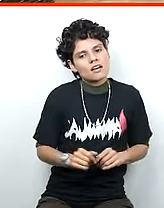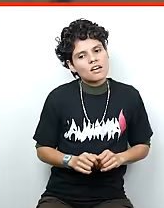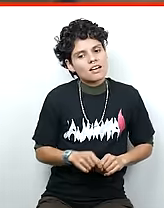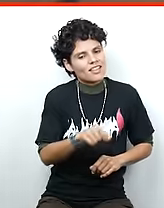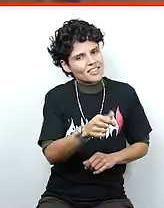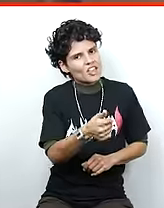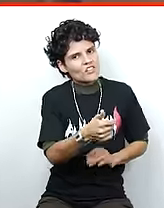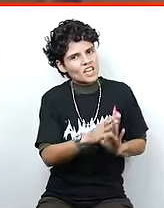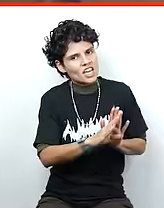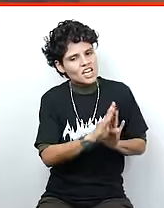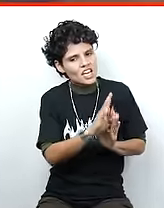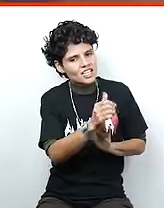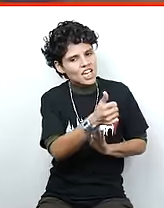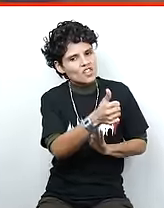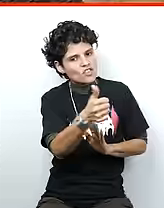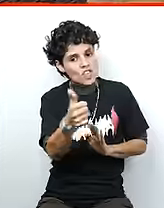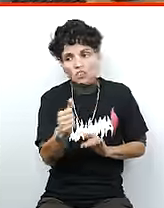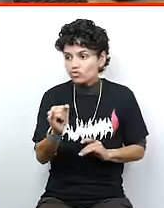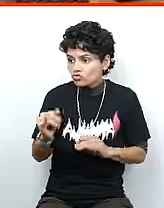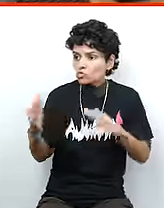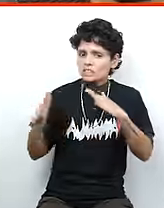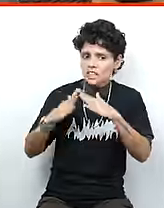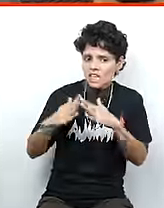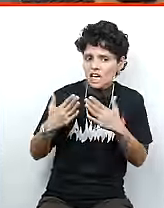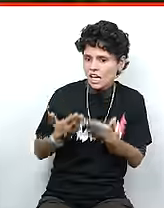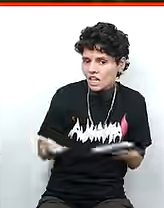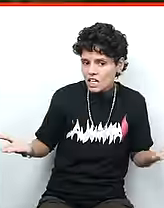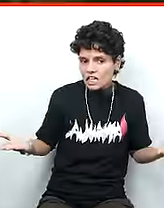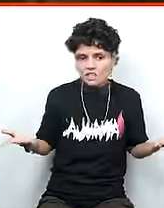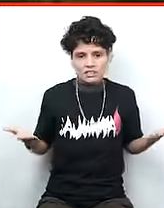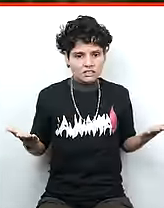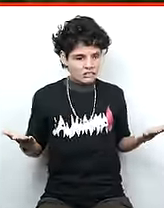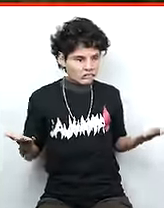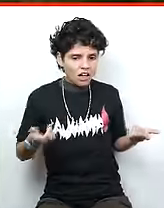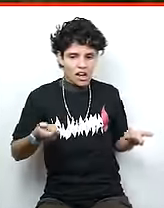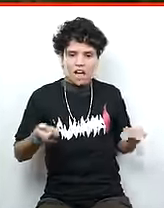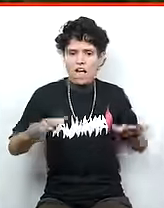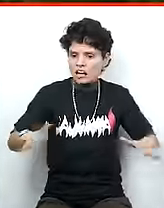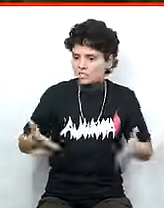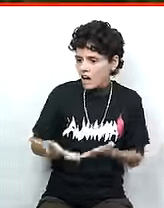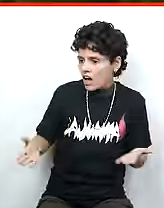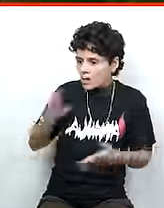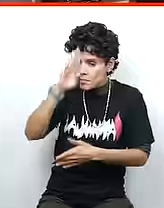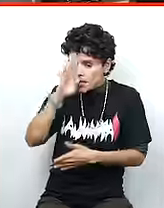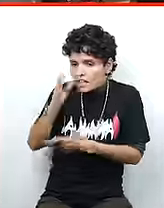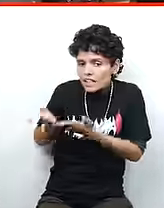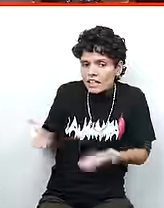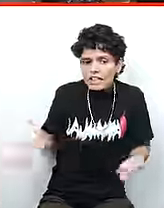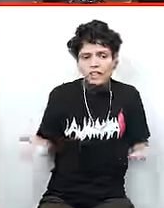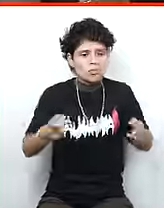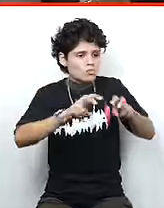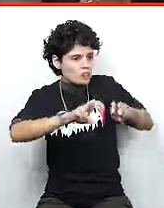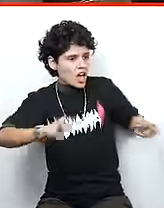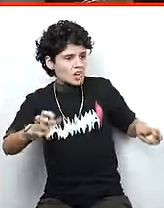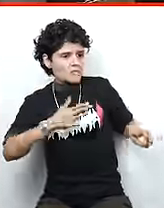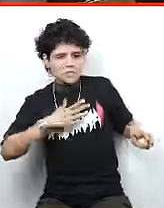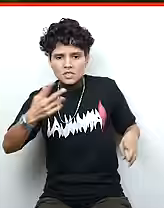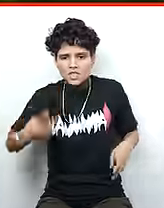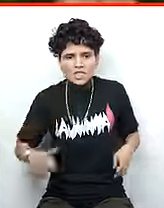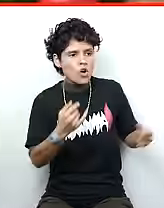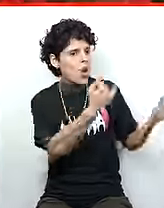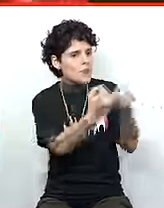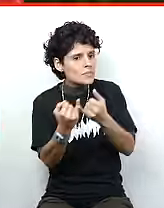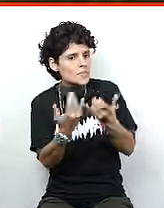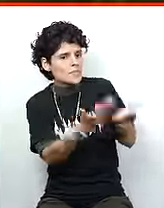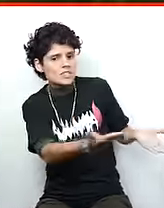no sé. Está ido bien. Esta es mi casa, este es mi quincho, está mi perrita la blanquita, son mis muebles reales,